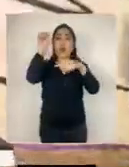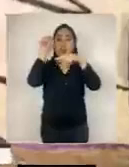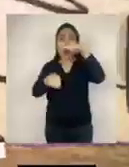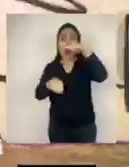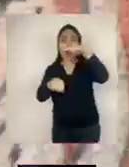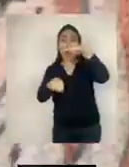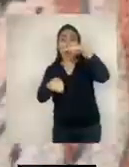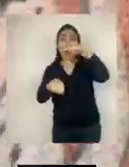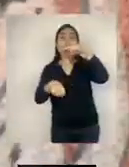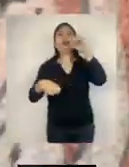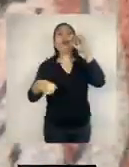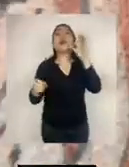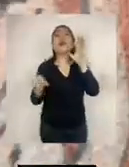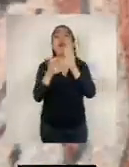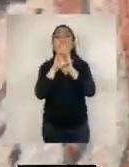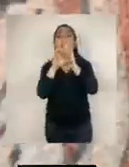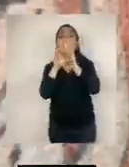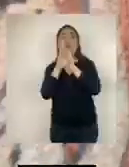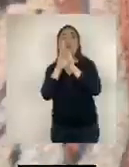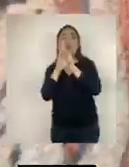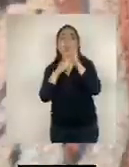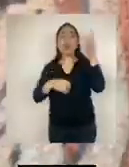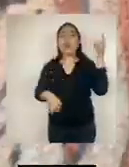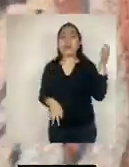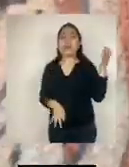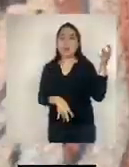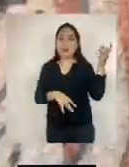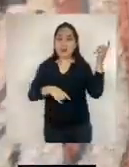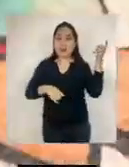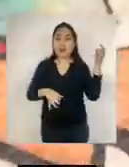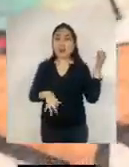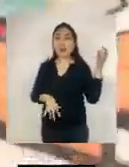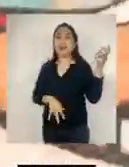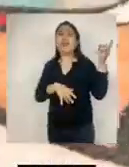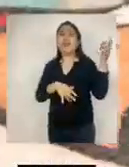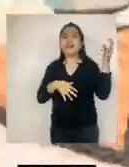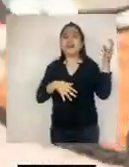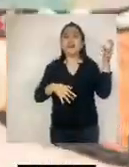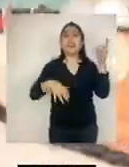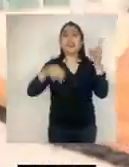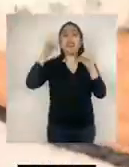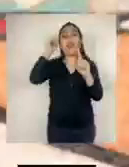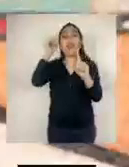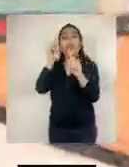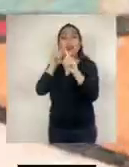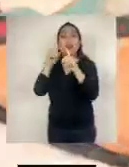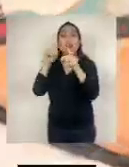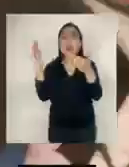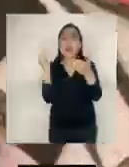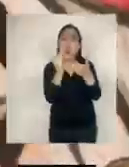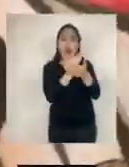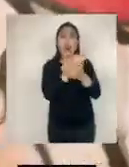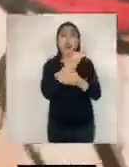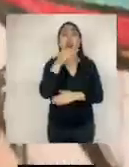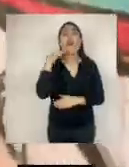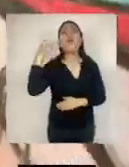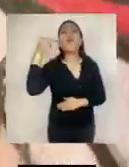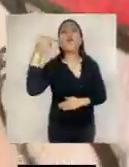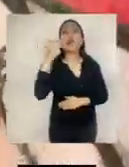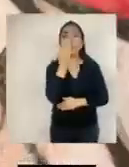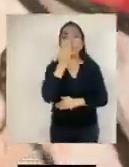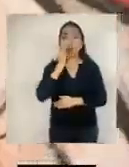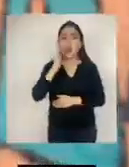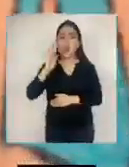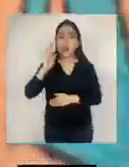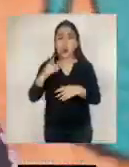Muy entretenido los comentarios de nuestro público, que le encantó la cueca del apruebo, así que para que también la estén viralizando, pues,